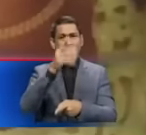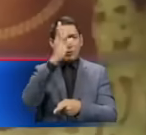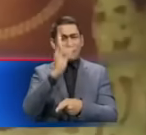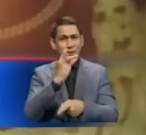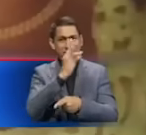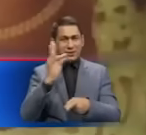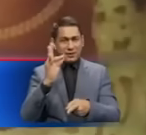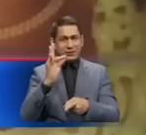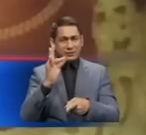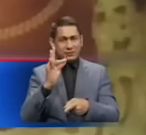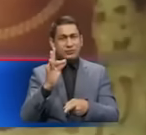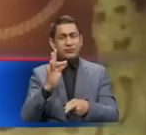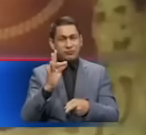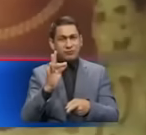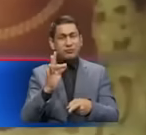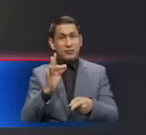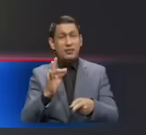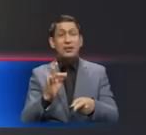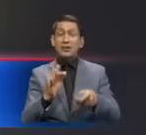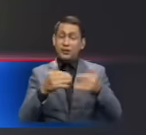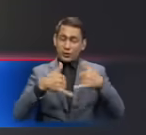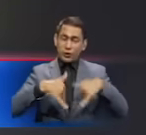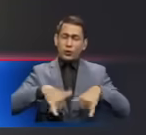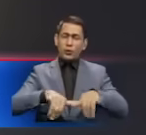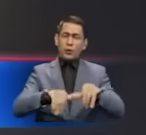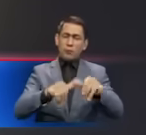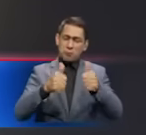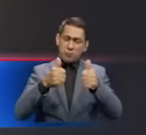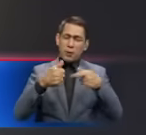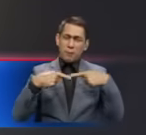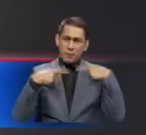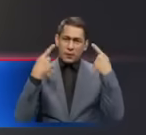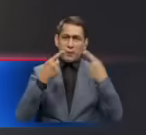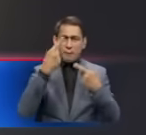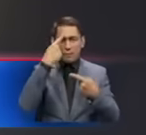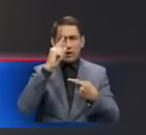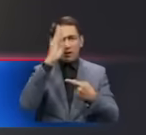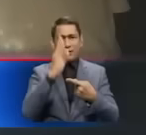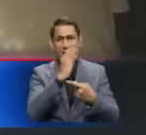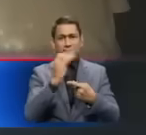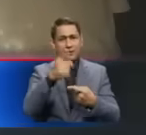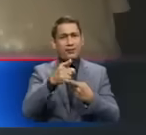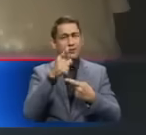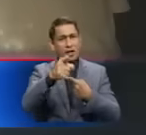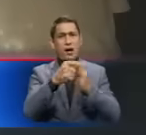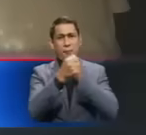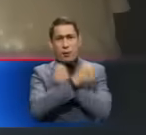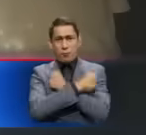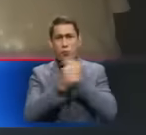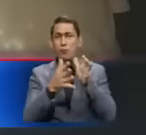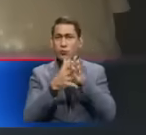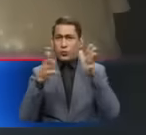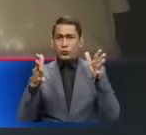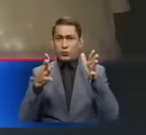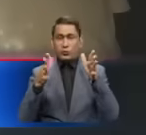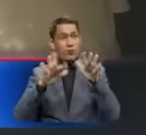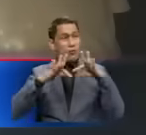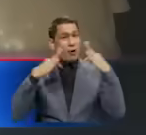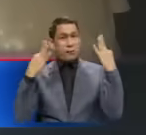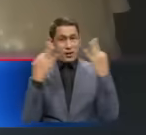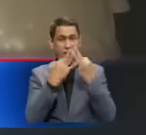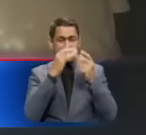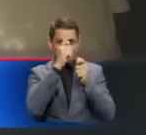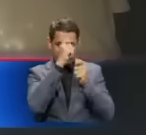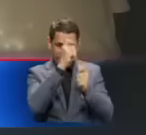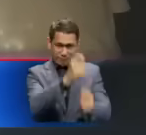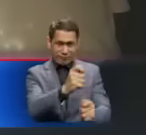y declaramos una larga vida y abundantes bendiciones. Te amamos, Deborita, y yo y toda nuestra familia,